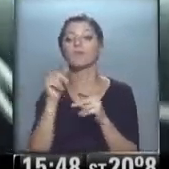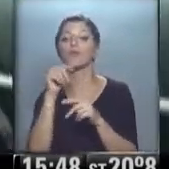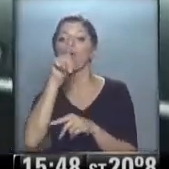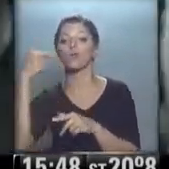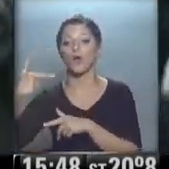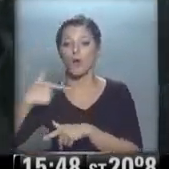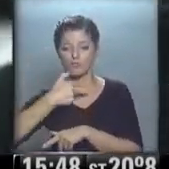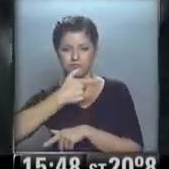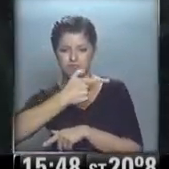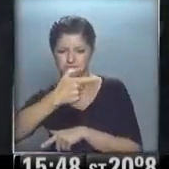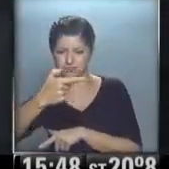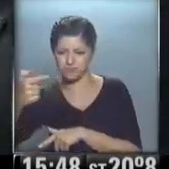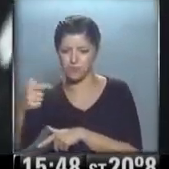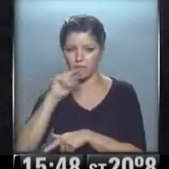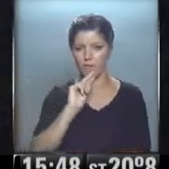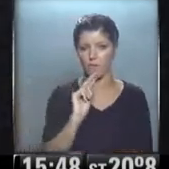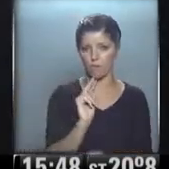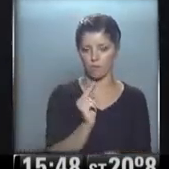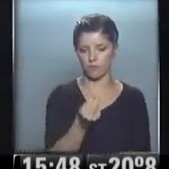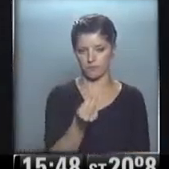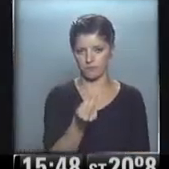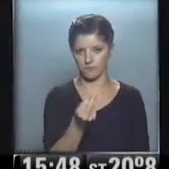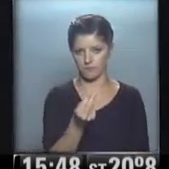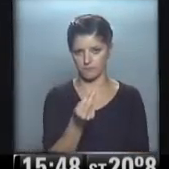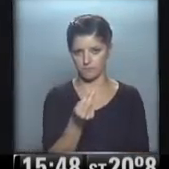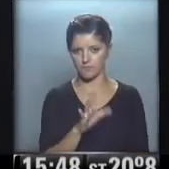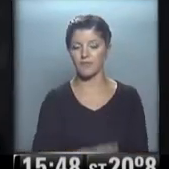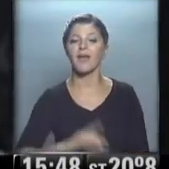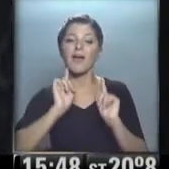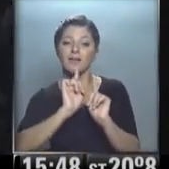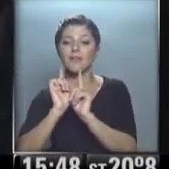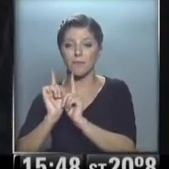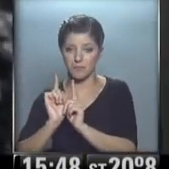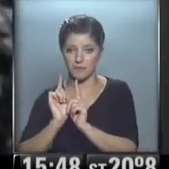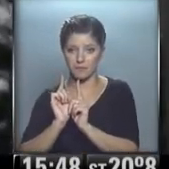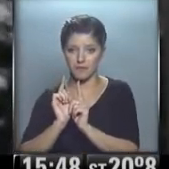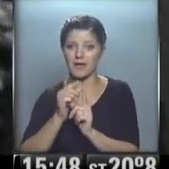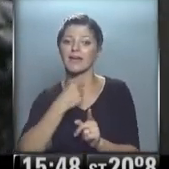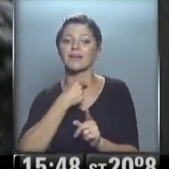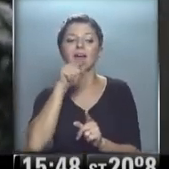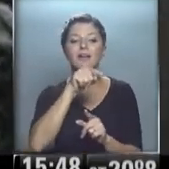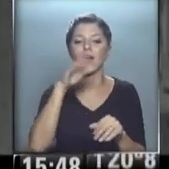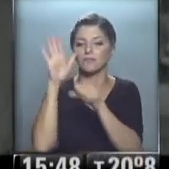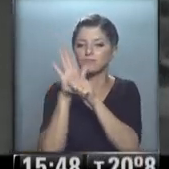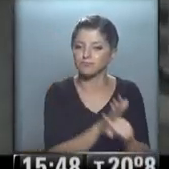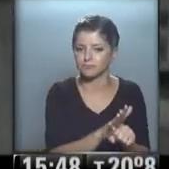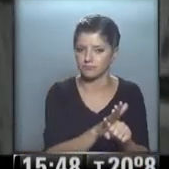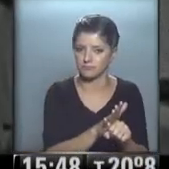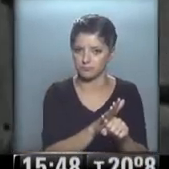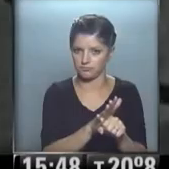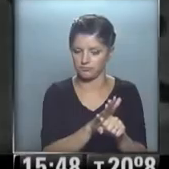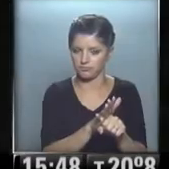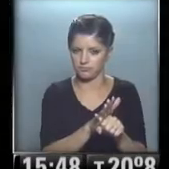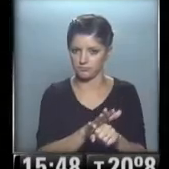alcanzado por una ráfaga de ametralladora. Esas balas quisieron callarlo para siempre.